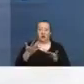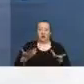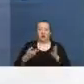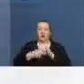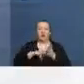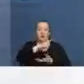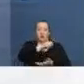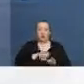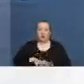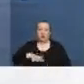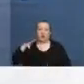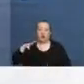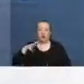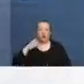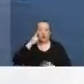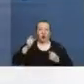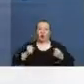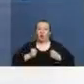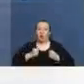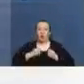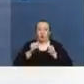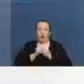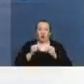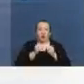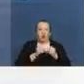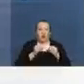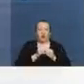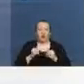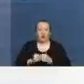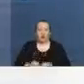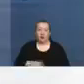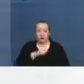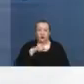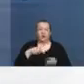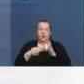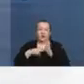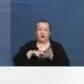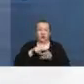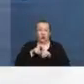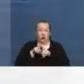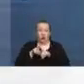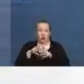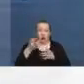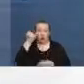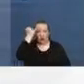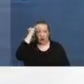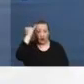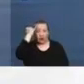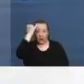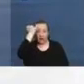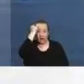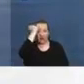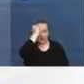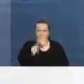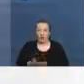no hablan de competencia de inicio libre iniciativa de competencia es que una una cadena de oro